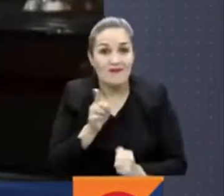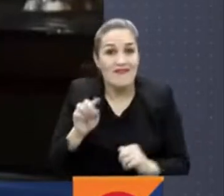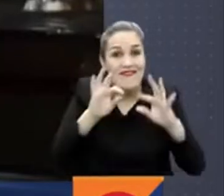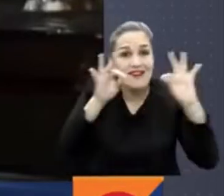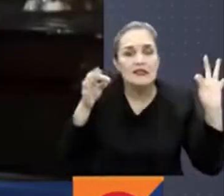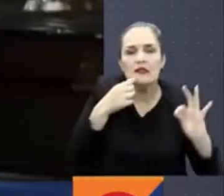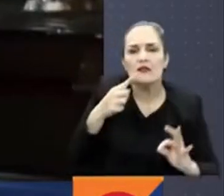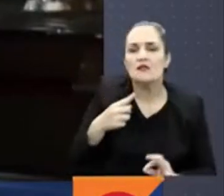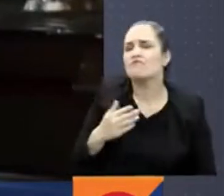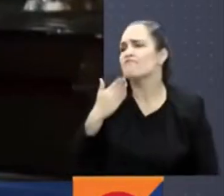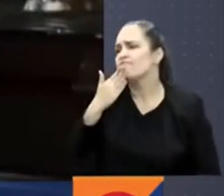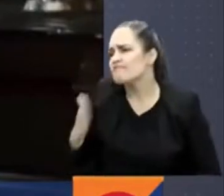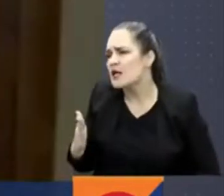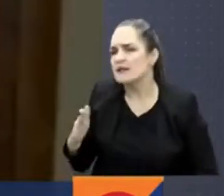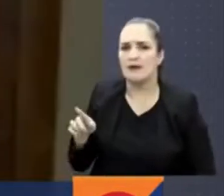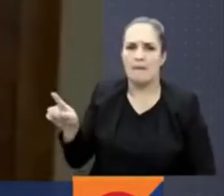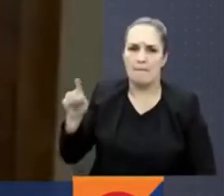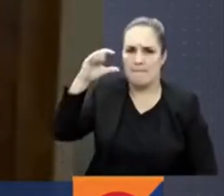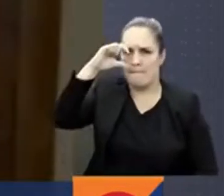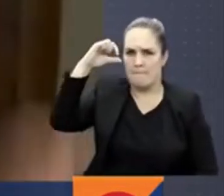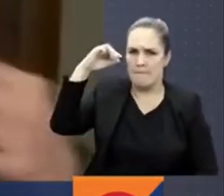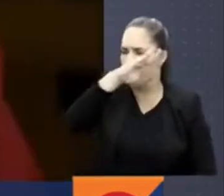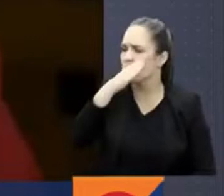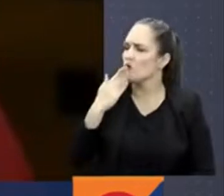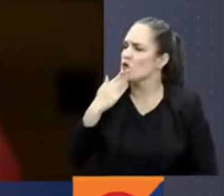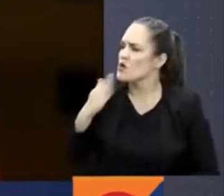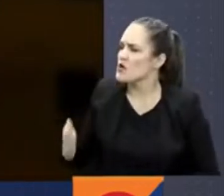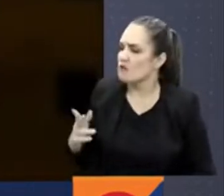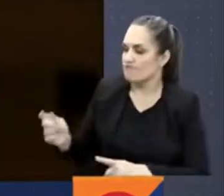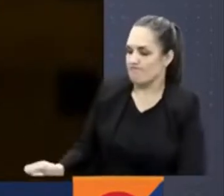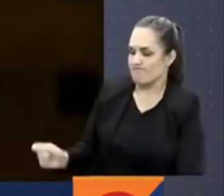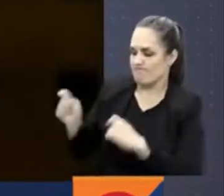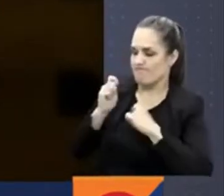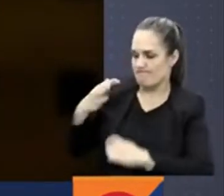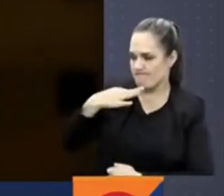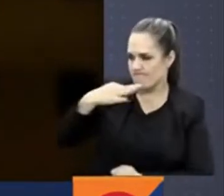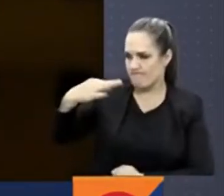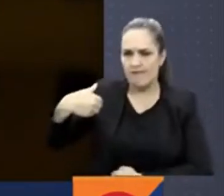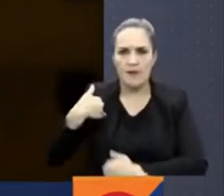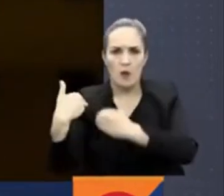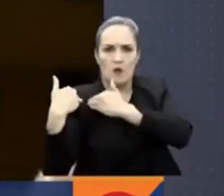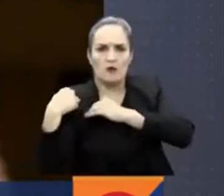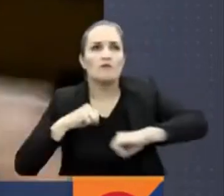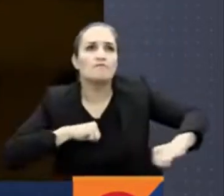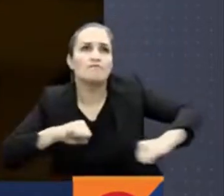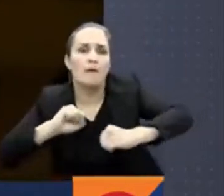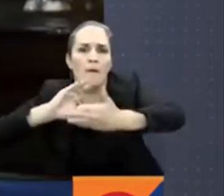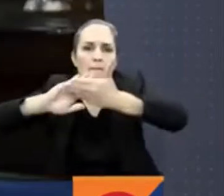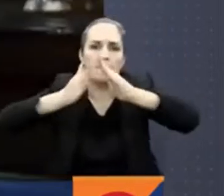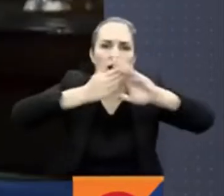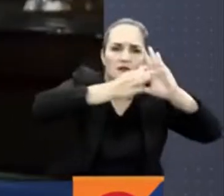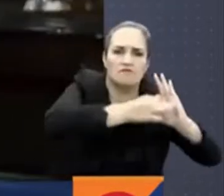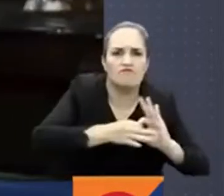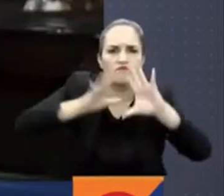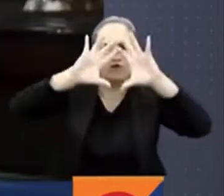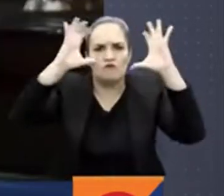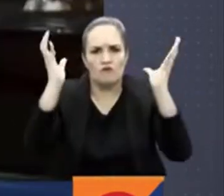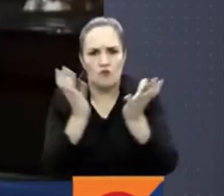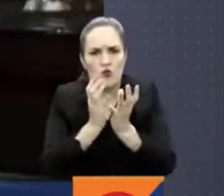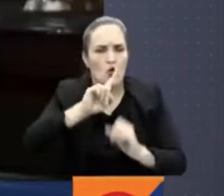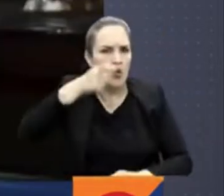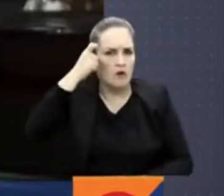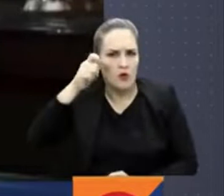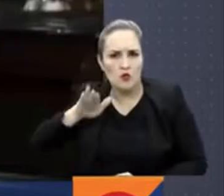Petro, @PetroGustavo, me ha hecho para encabezar la política exterior y de paz de su gobierno. Recuperar el sitio